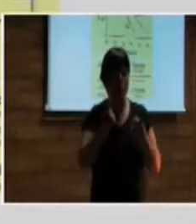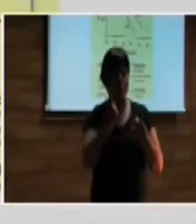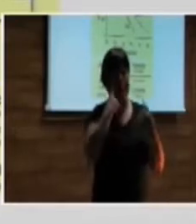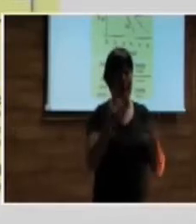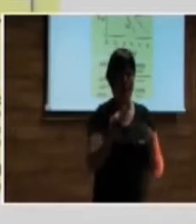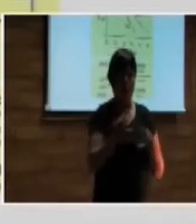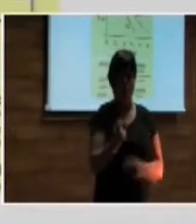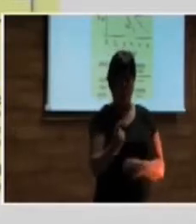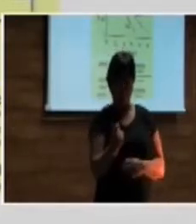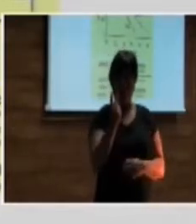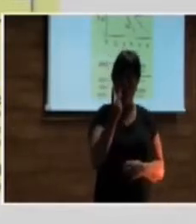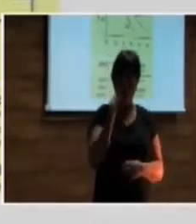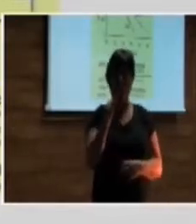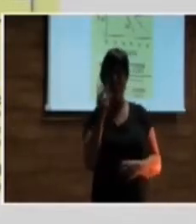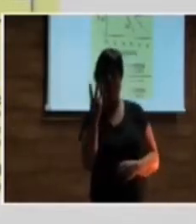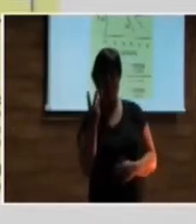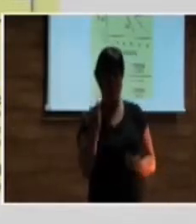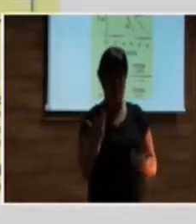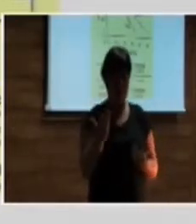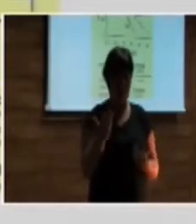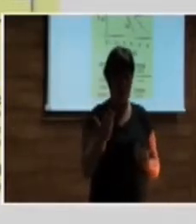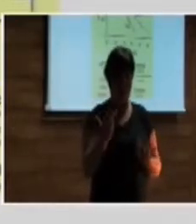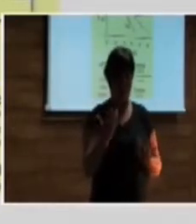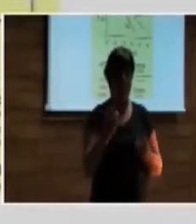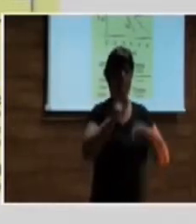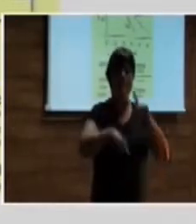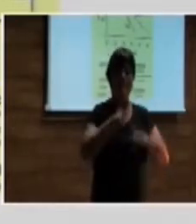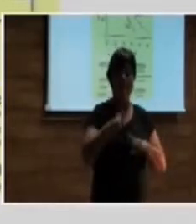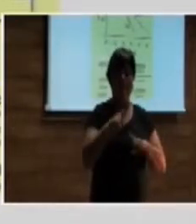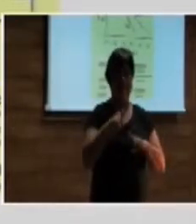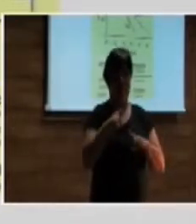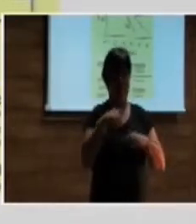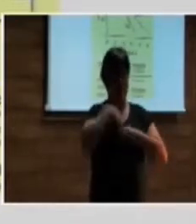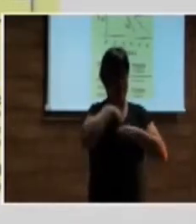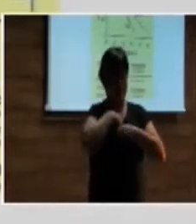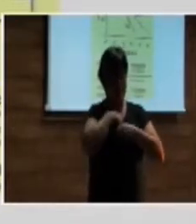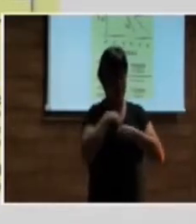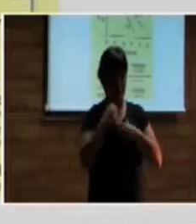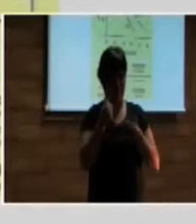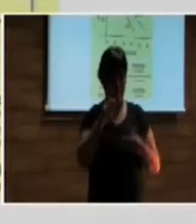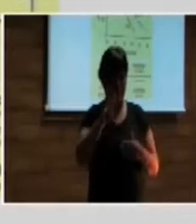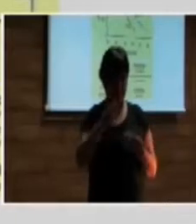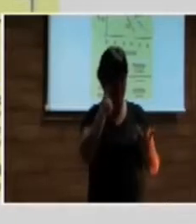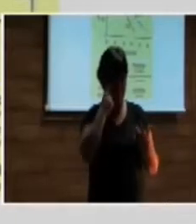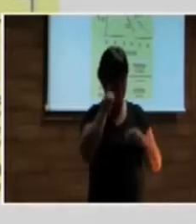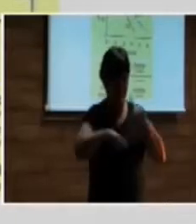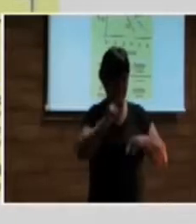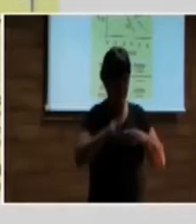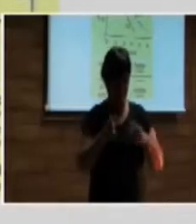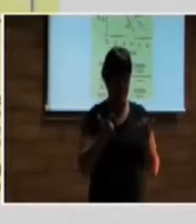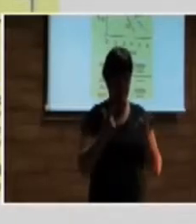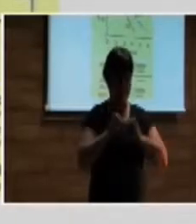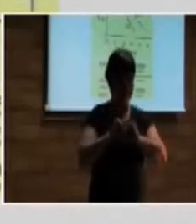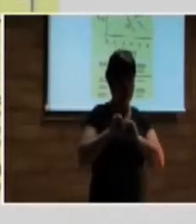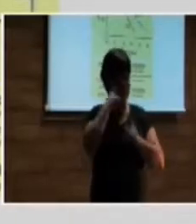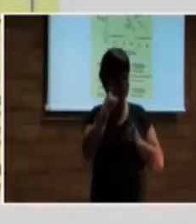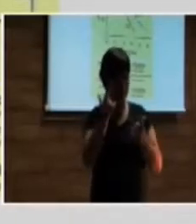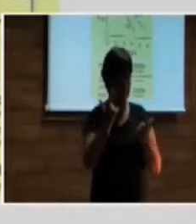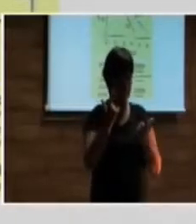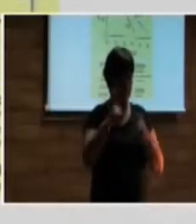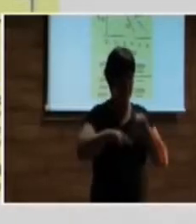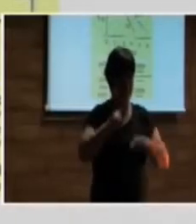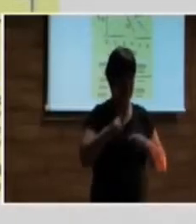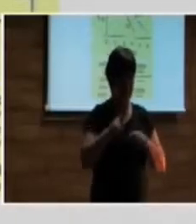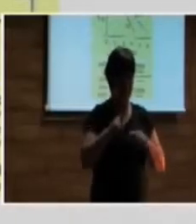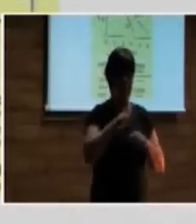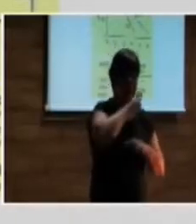como el 2.3, porque el APOE2 es protectivo, y ahí nace el concepto de resiliencia cognitiva, que es diferente a reserva